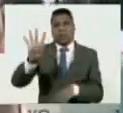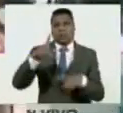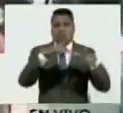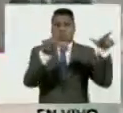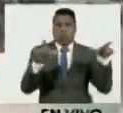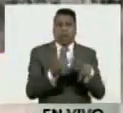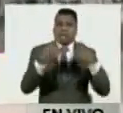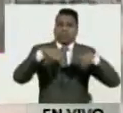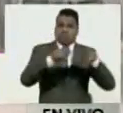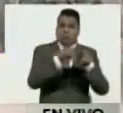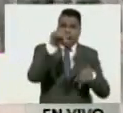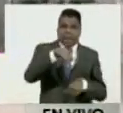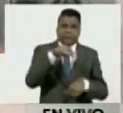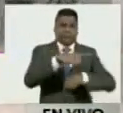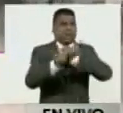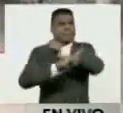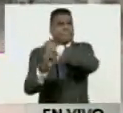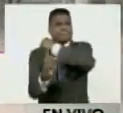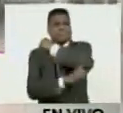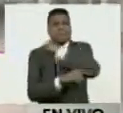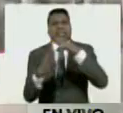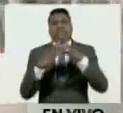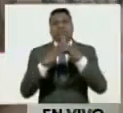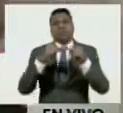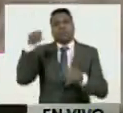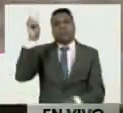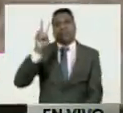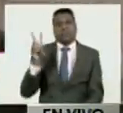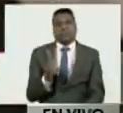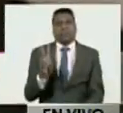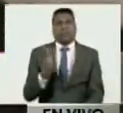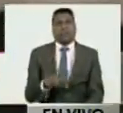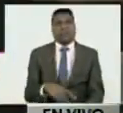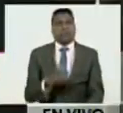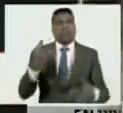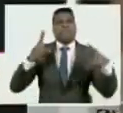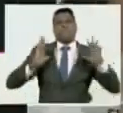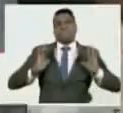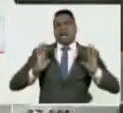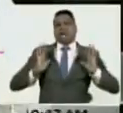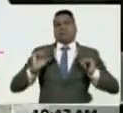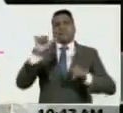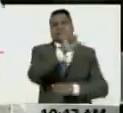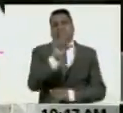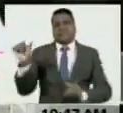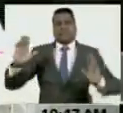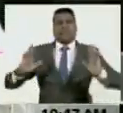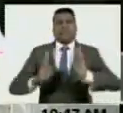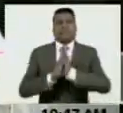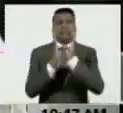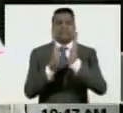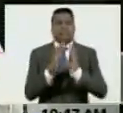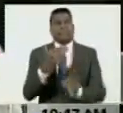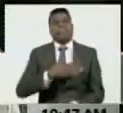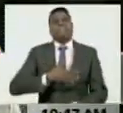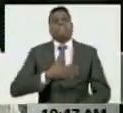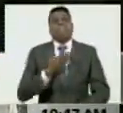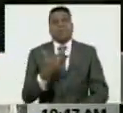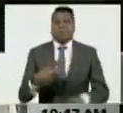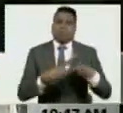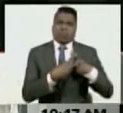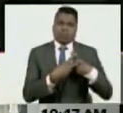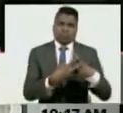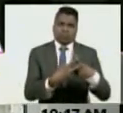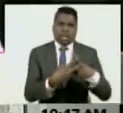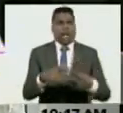los venezolanos y venezolanas de su asueto de Semana Santa. Pudo más la voluntad